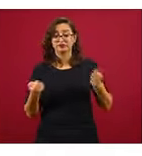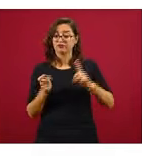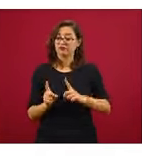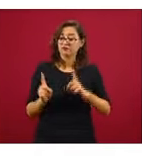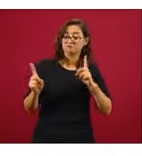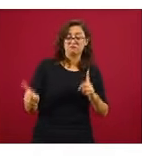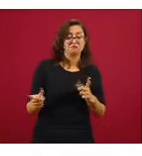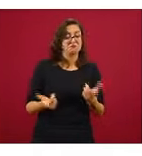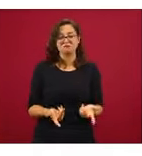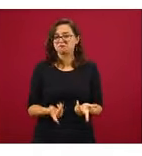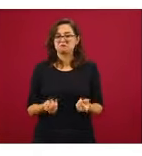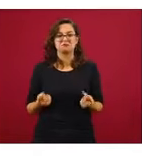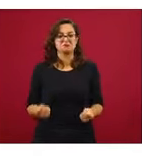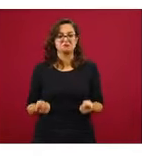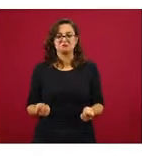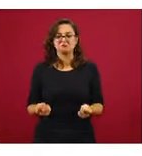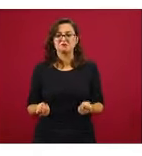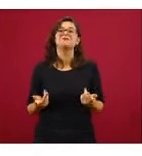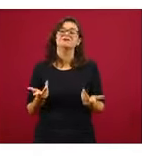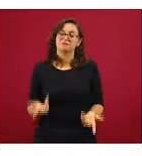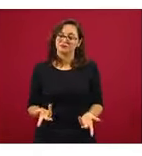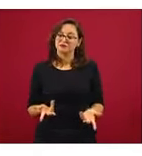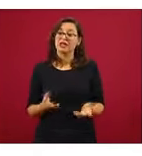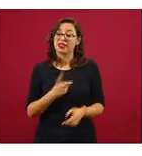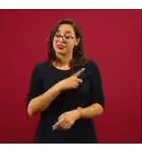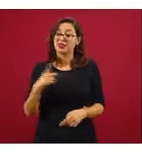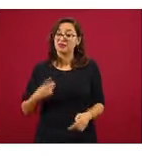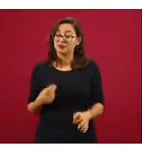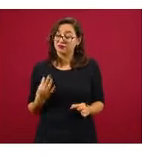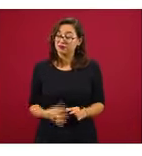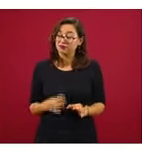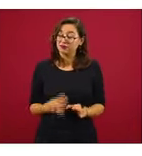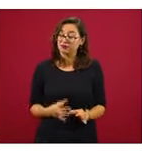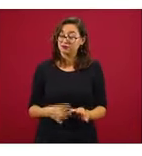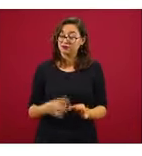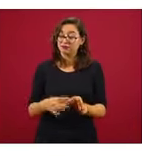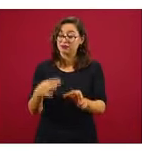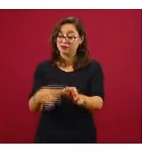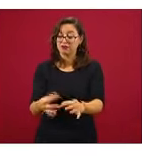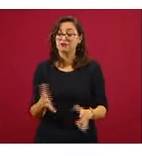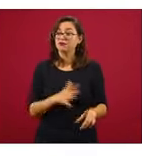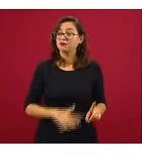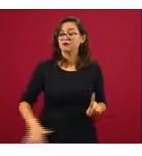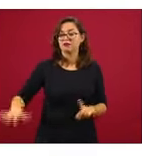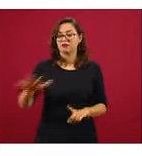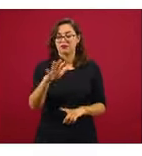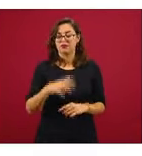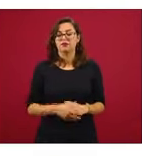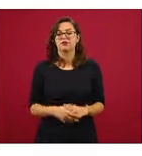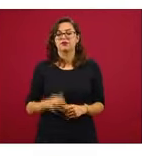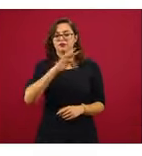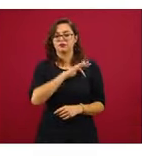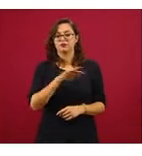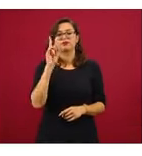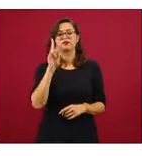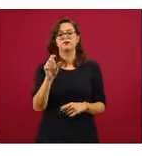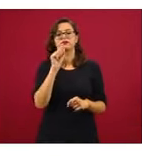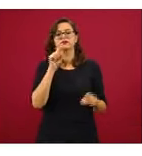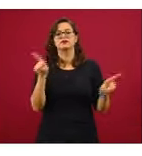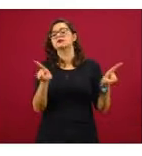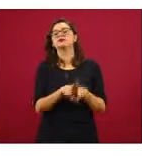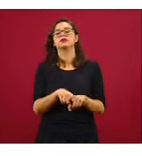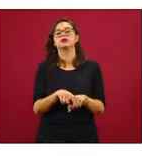distancia no se aplican de manera continua en la población. Podemos ver también a Pueblo Nuevo,